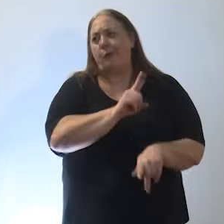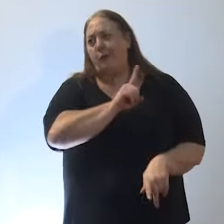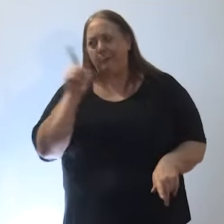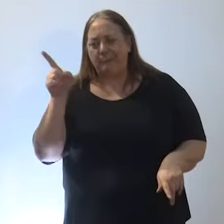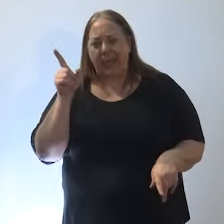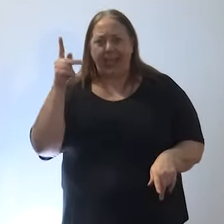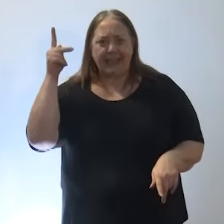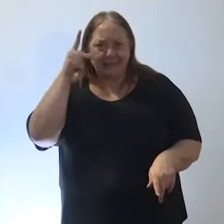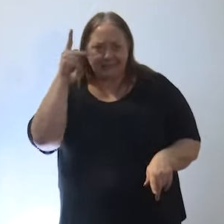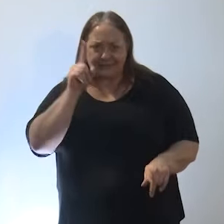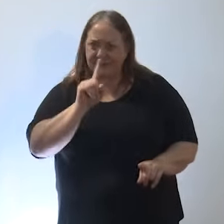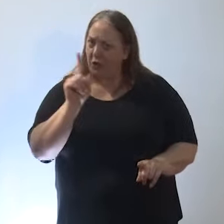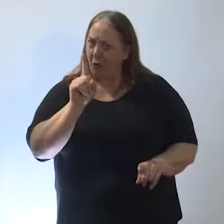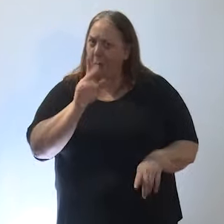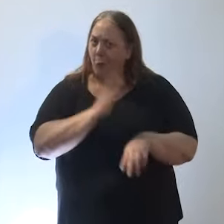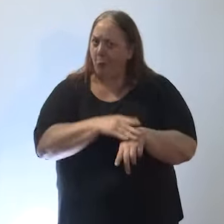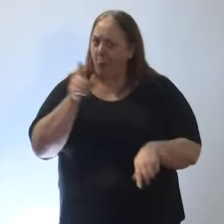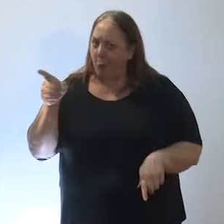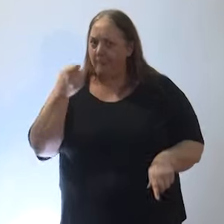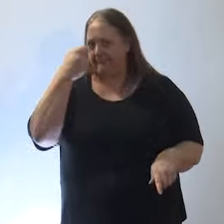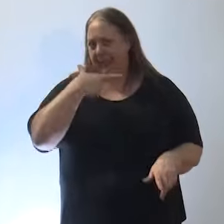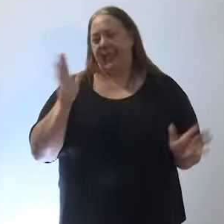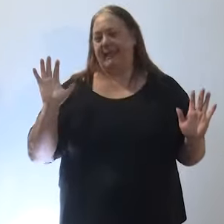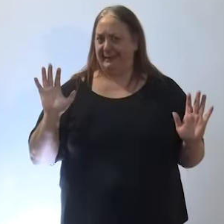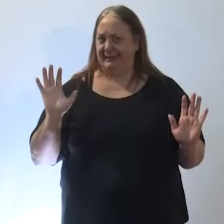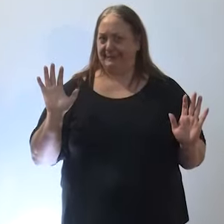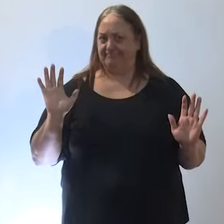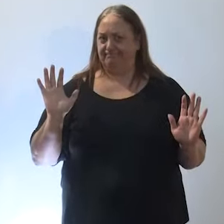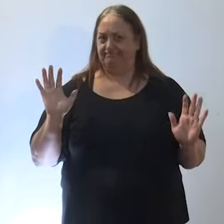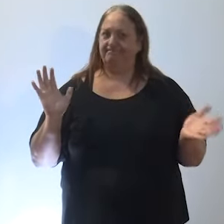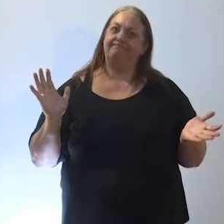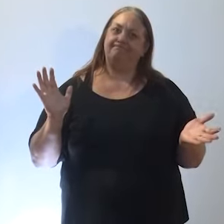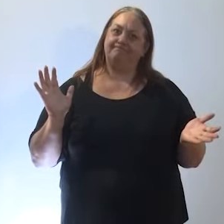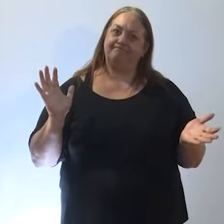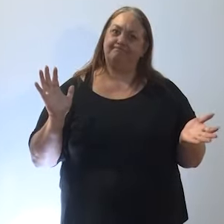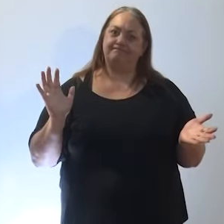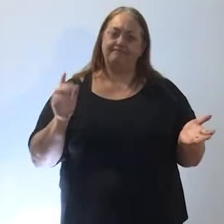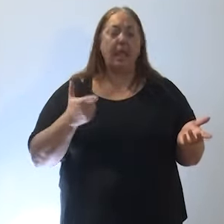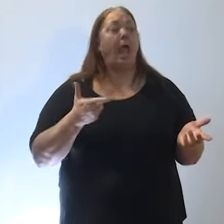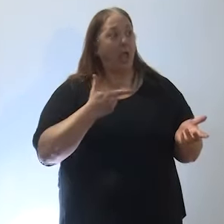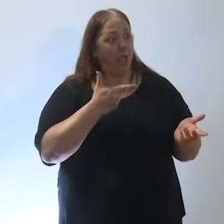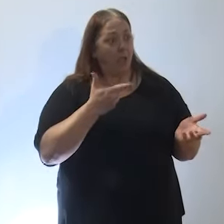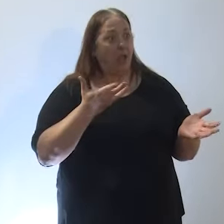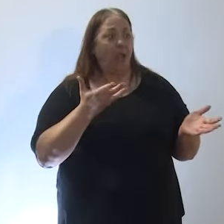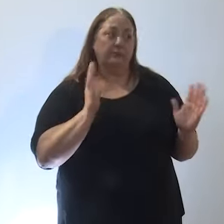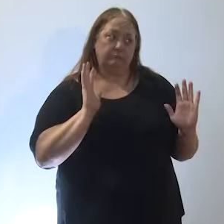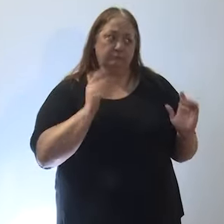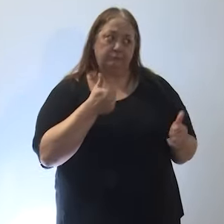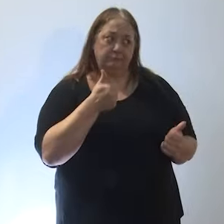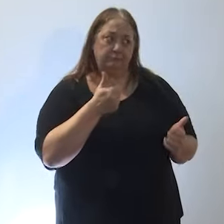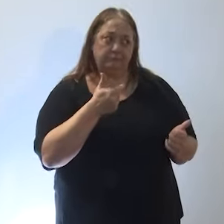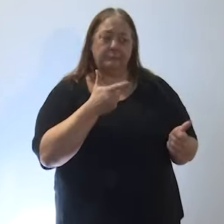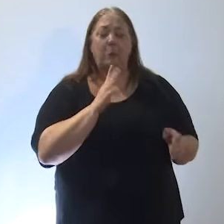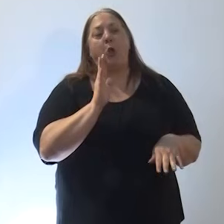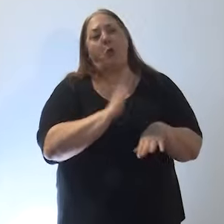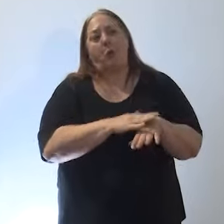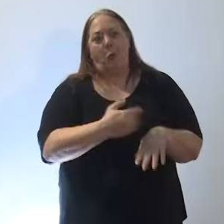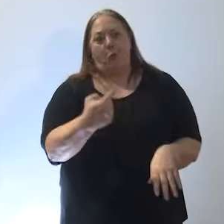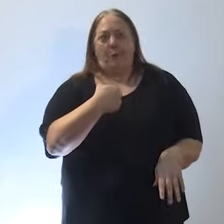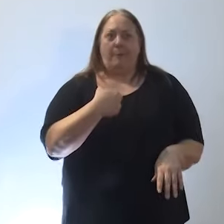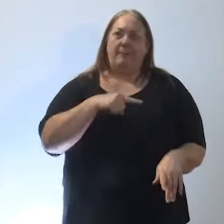la macri que lo volvió a aumentar eh Ah por eso este Pero eso no nos podemos hacer cargo nosotros Nosotros